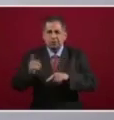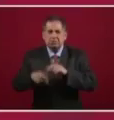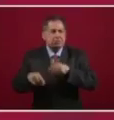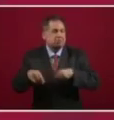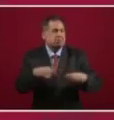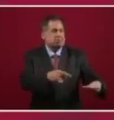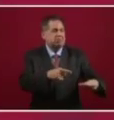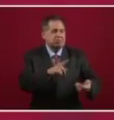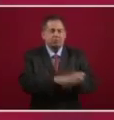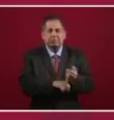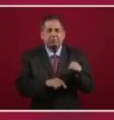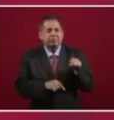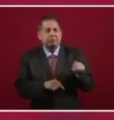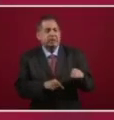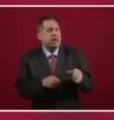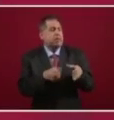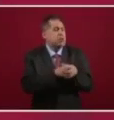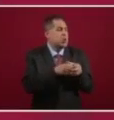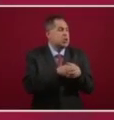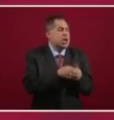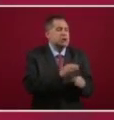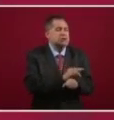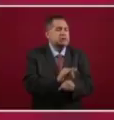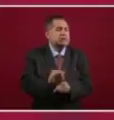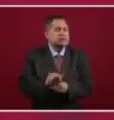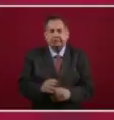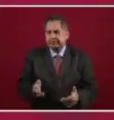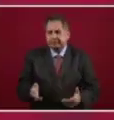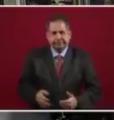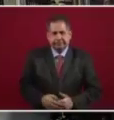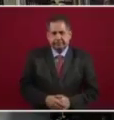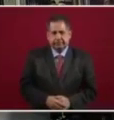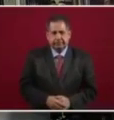en beneficio de minorías.